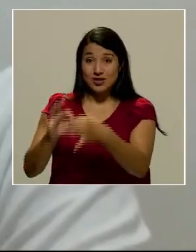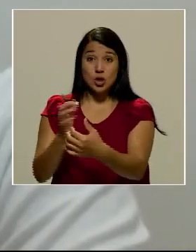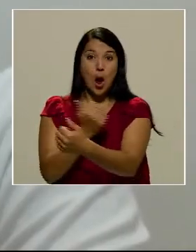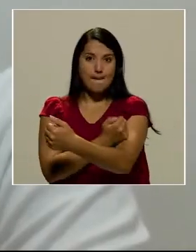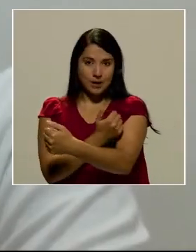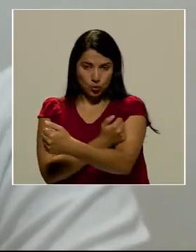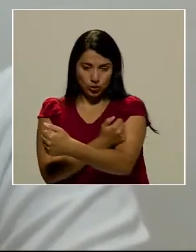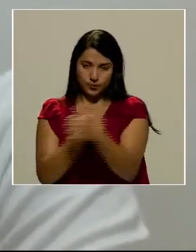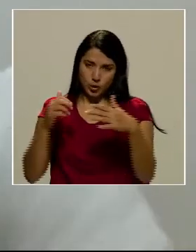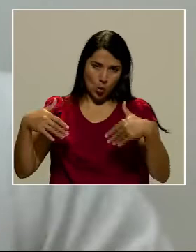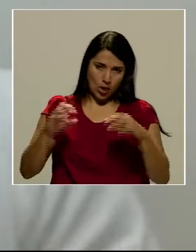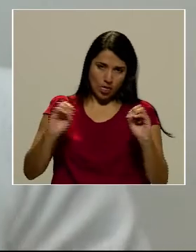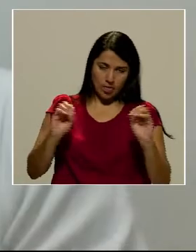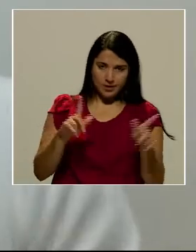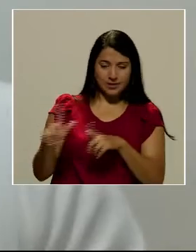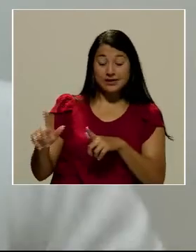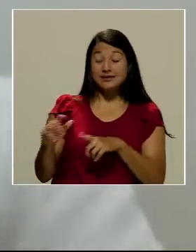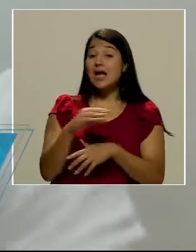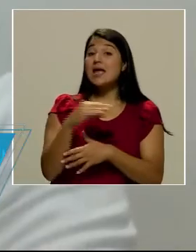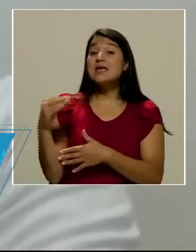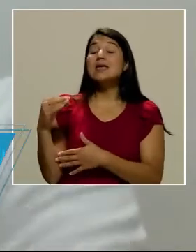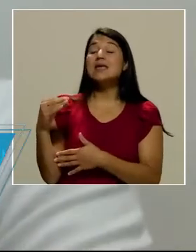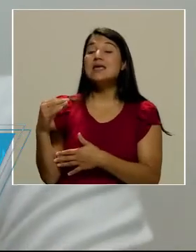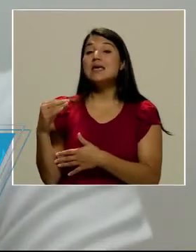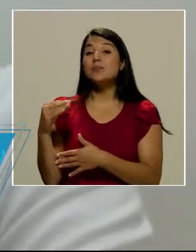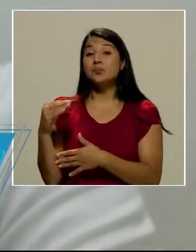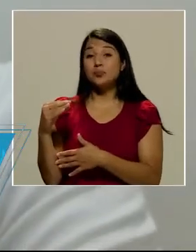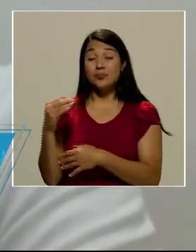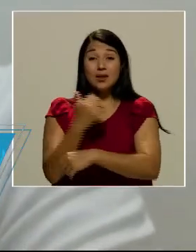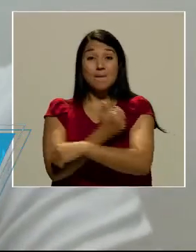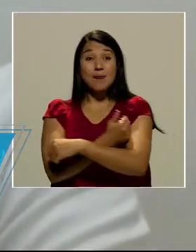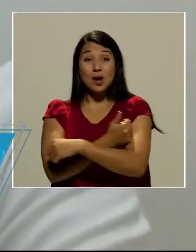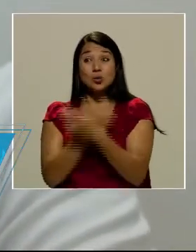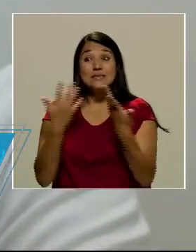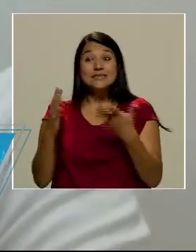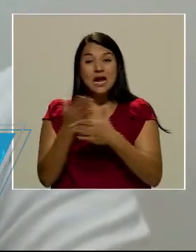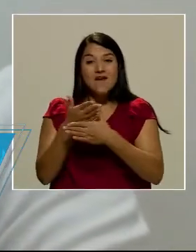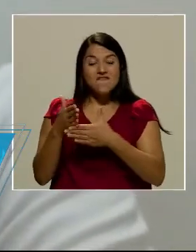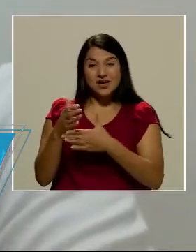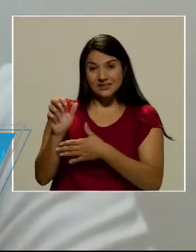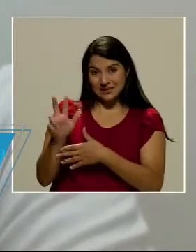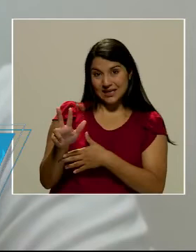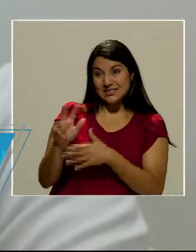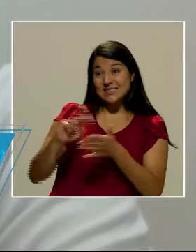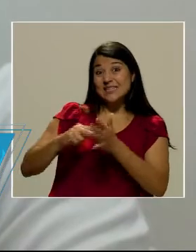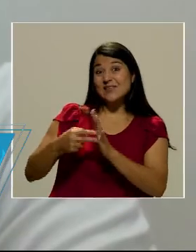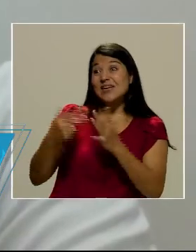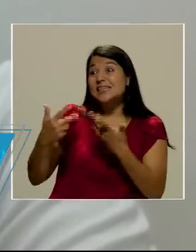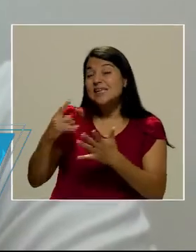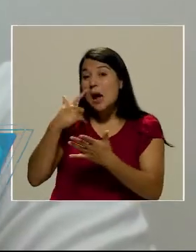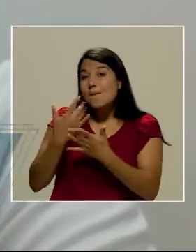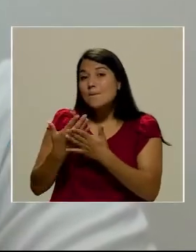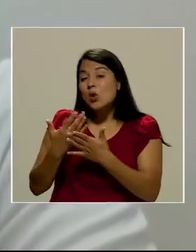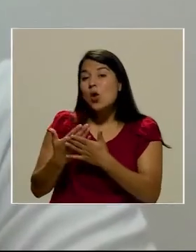tenemos haciendo fila dentro de las que ya están en fase 3, en fase de ensayo clínico 3,